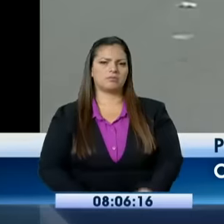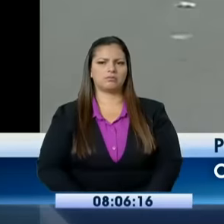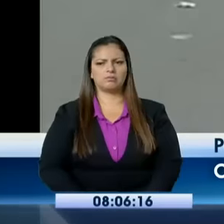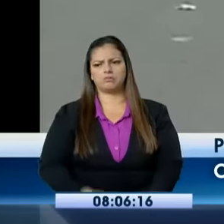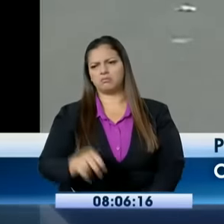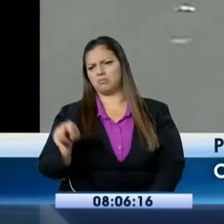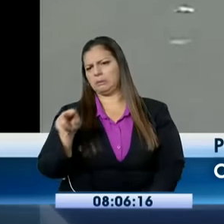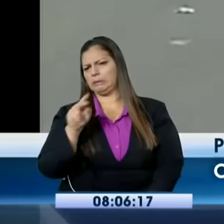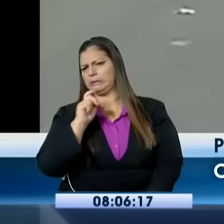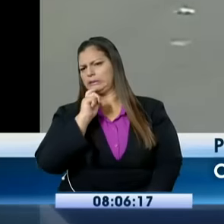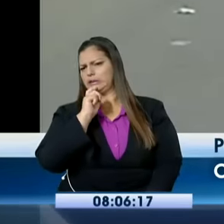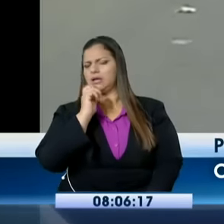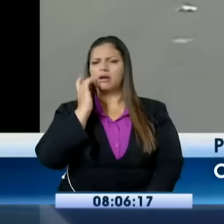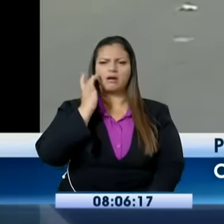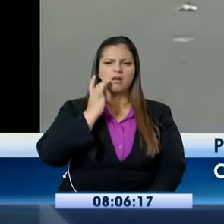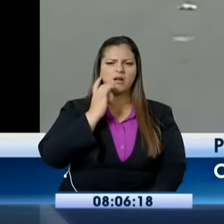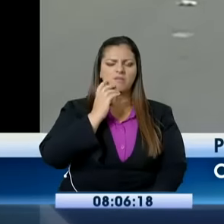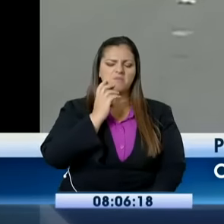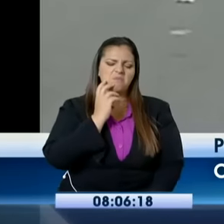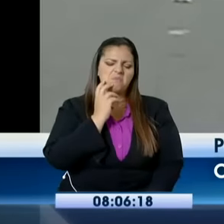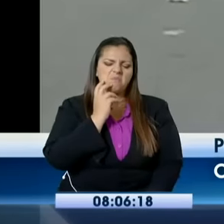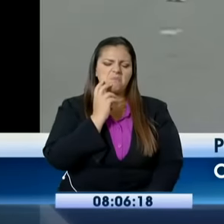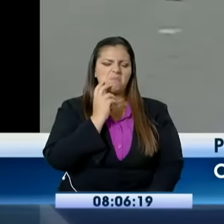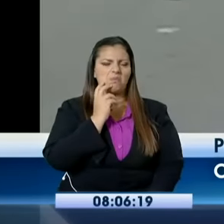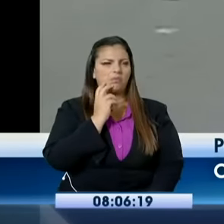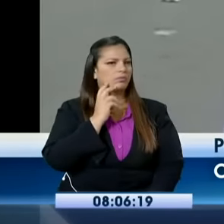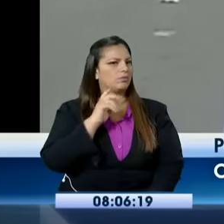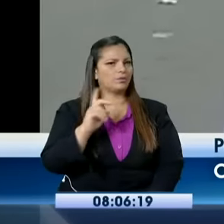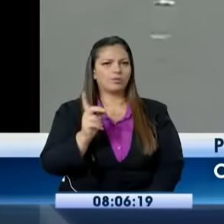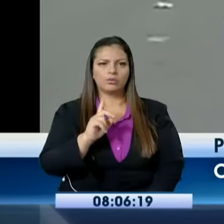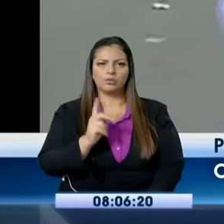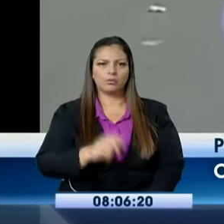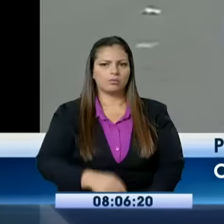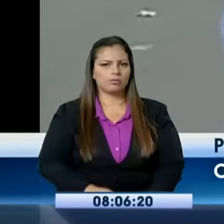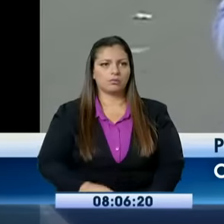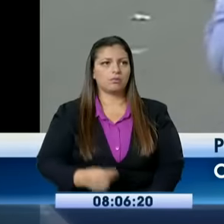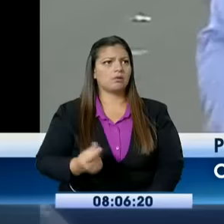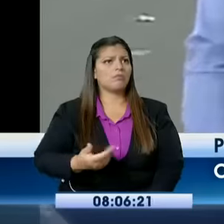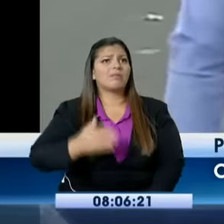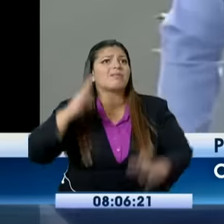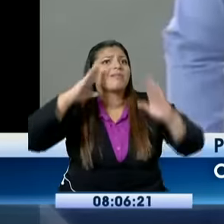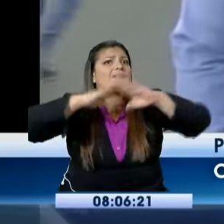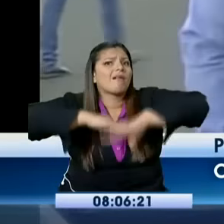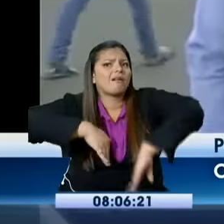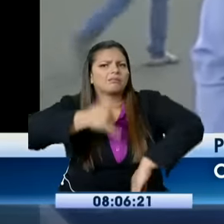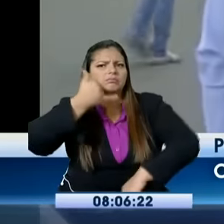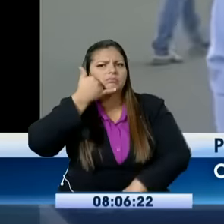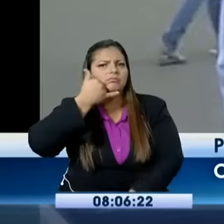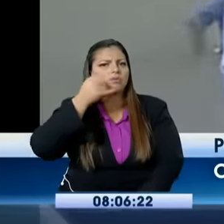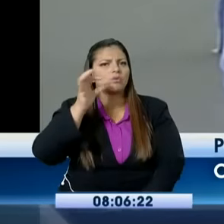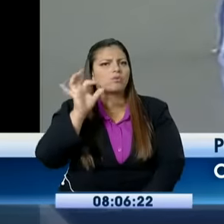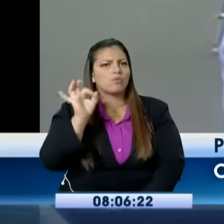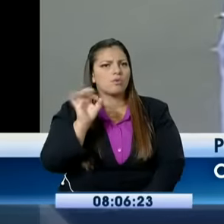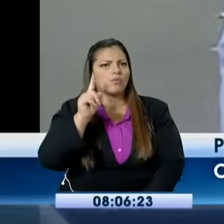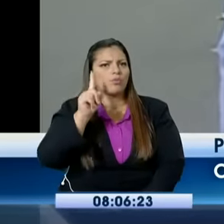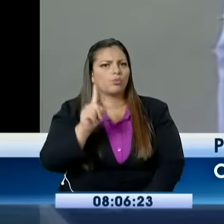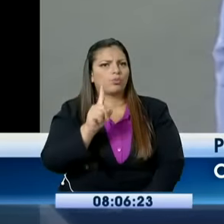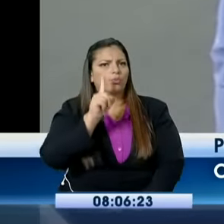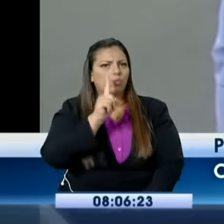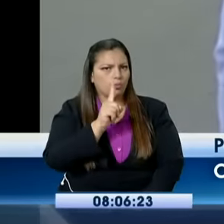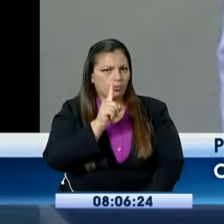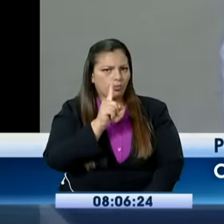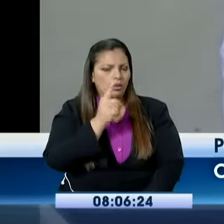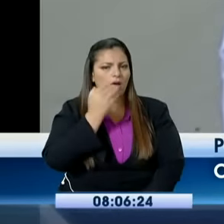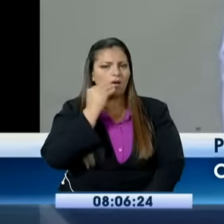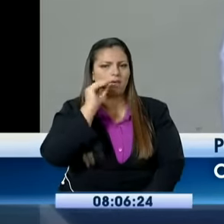sospechoso en el sector que yo me encuentre, pues automáticamente saco mi celular, llamada gratuita al EQ911. Porque, como